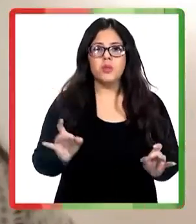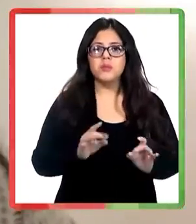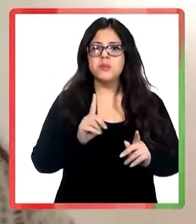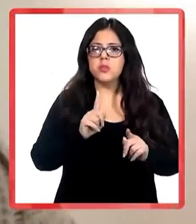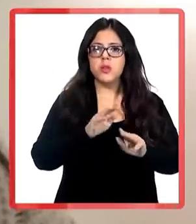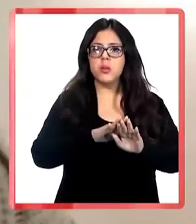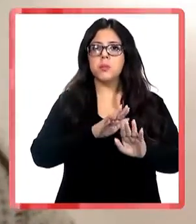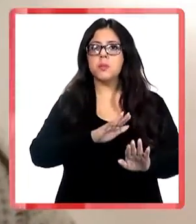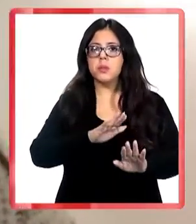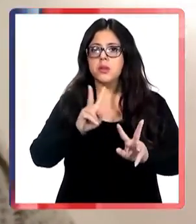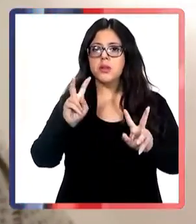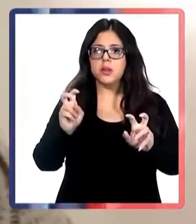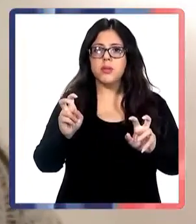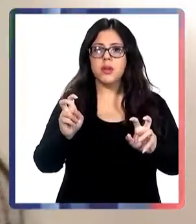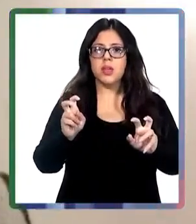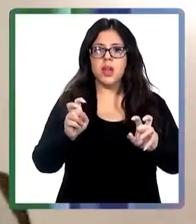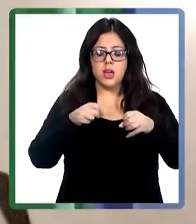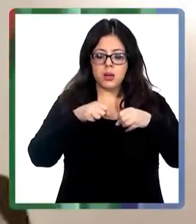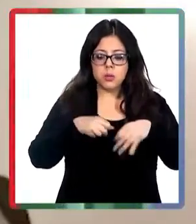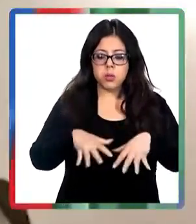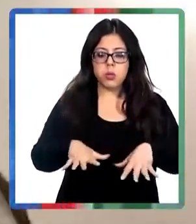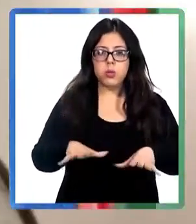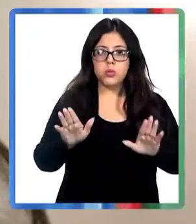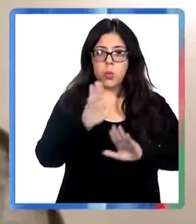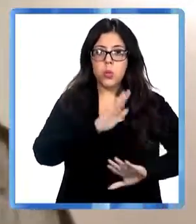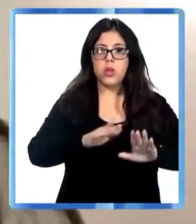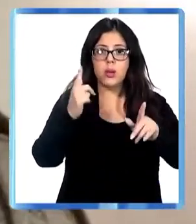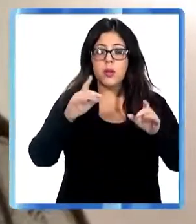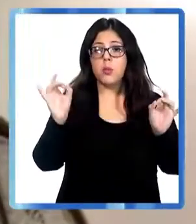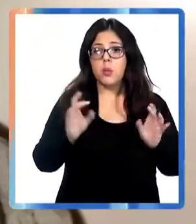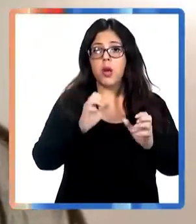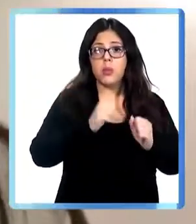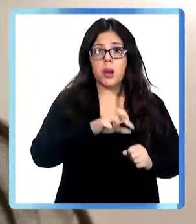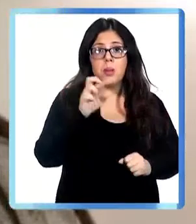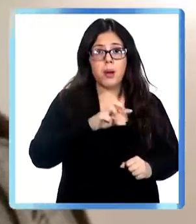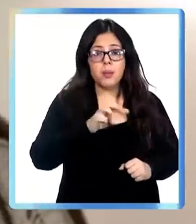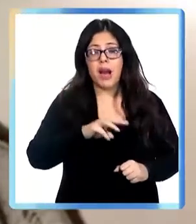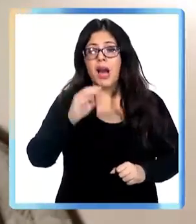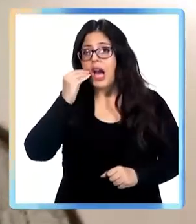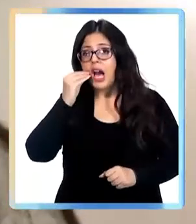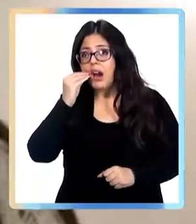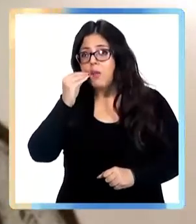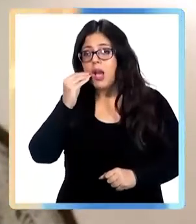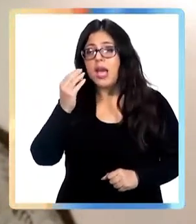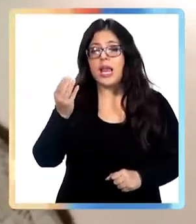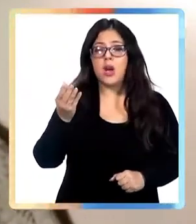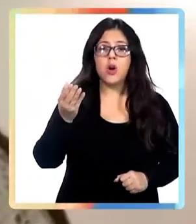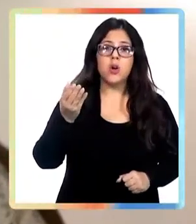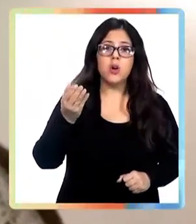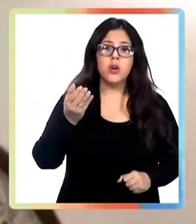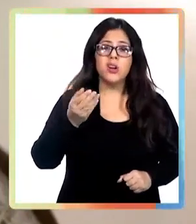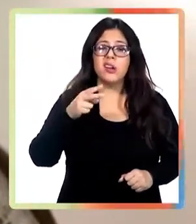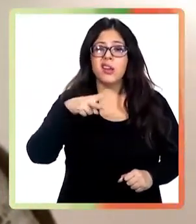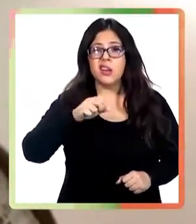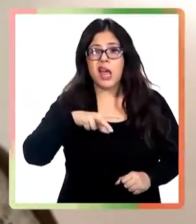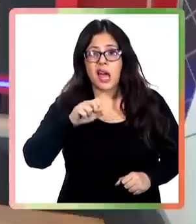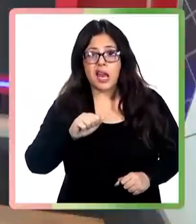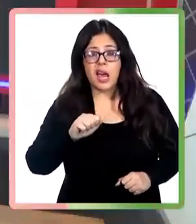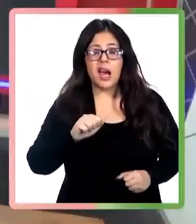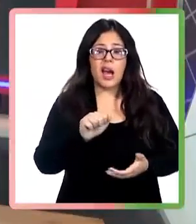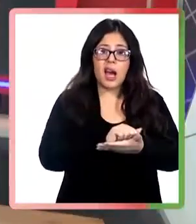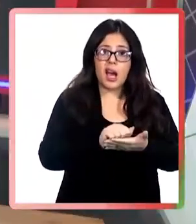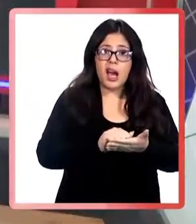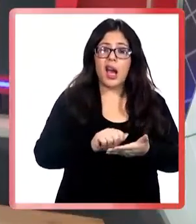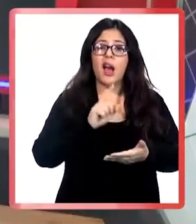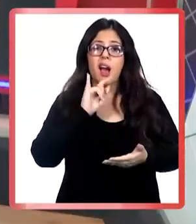no exponerse a la bacteria a través de su mami, pero tal vez podría ser su papá, sus abuelos, las nanas, las tías o los tíos,